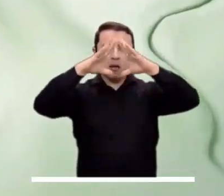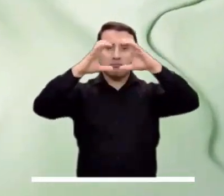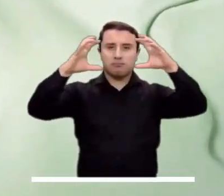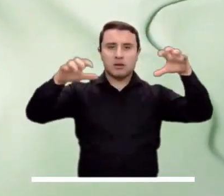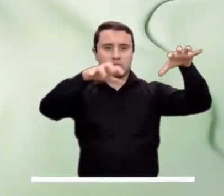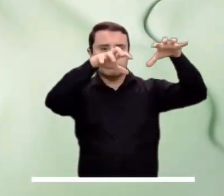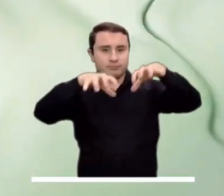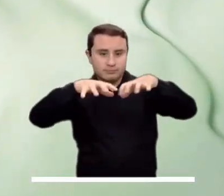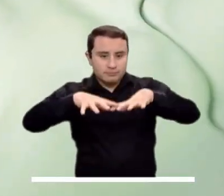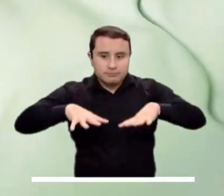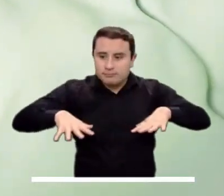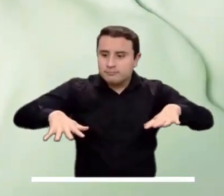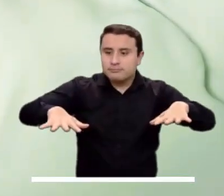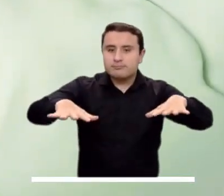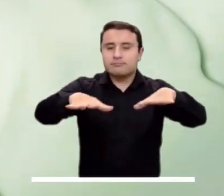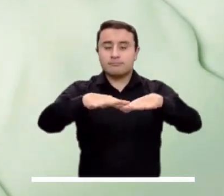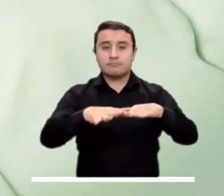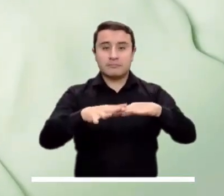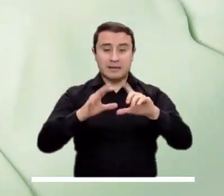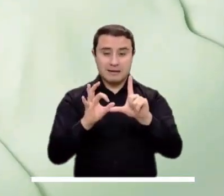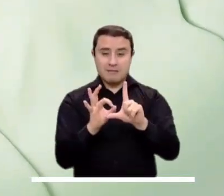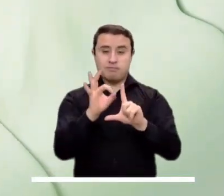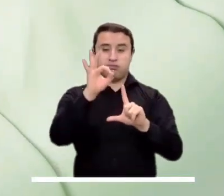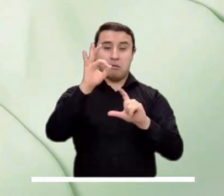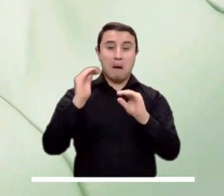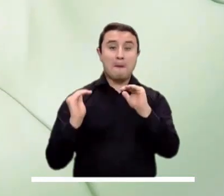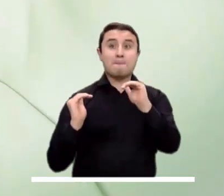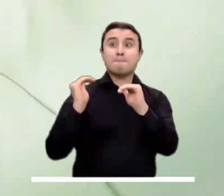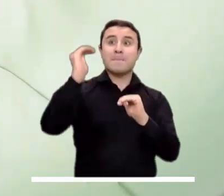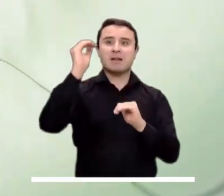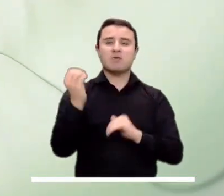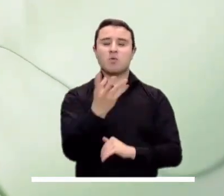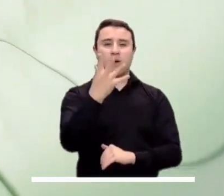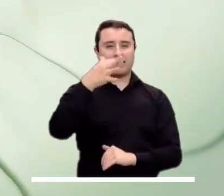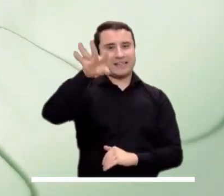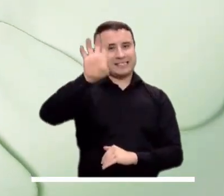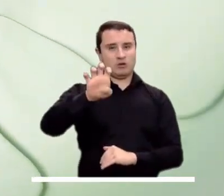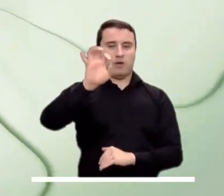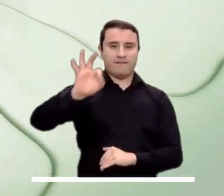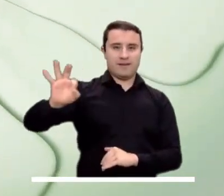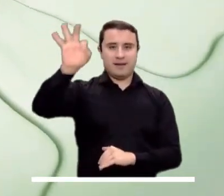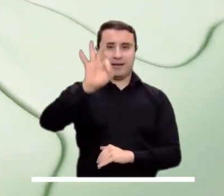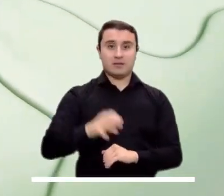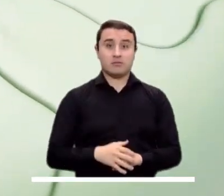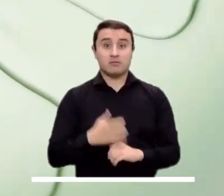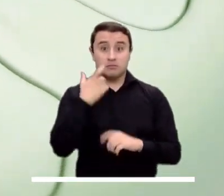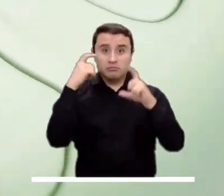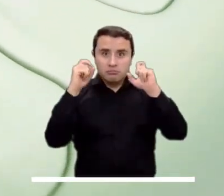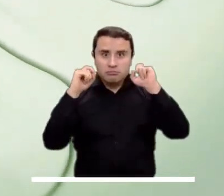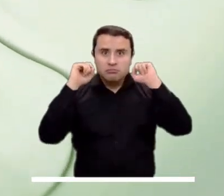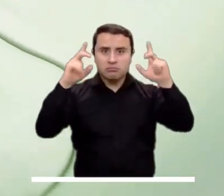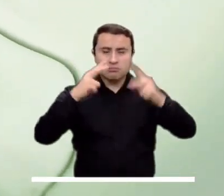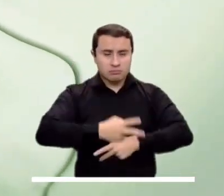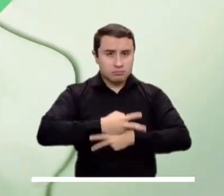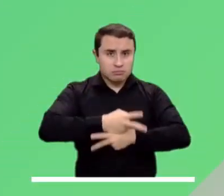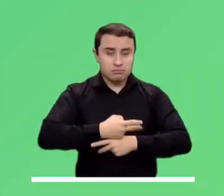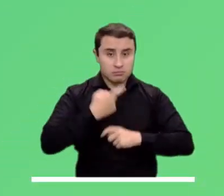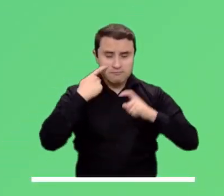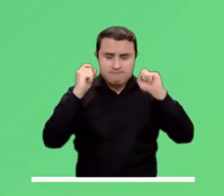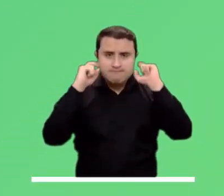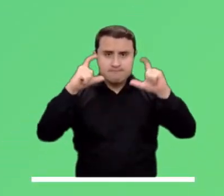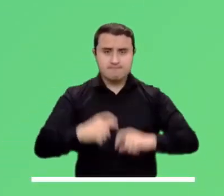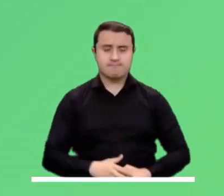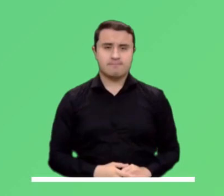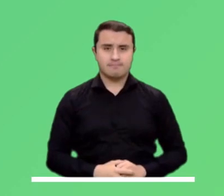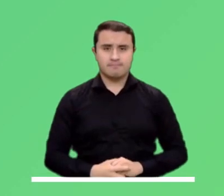Finalmente se espera en la capital del país cielo nublado con algunas lloviznas sectorizadas. La temperatura máxima será de 19 grados. Veamos